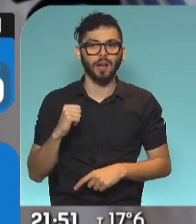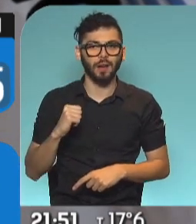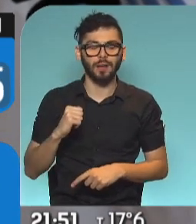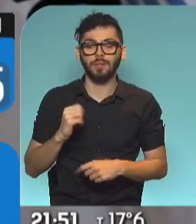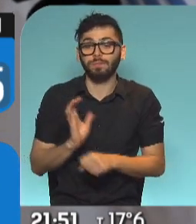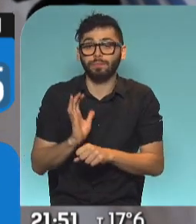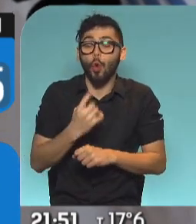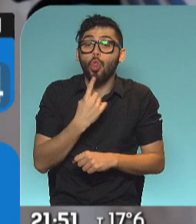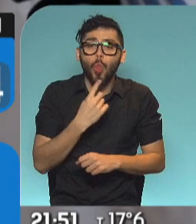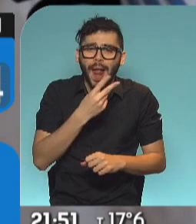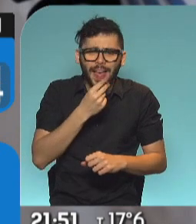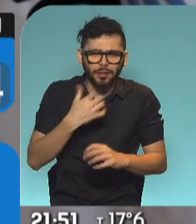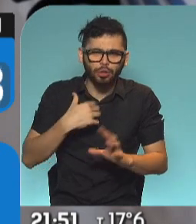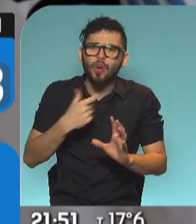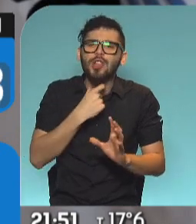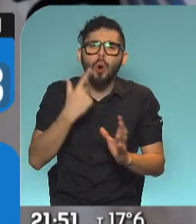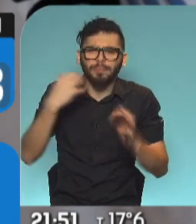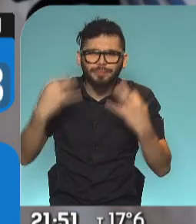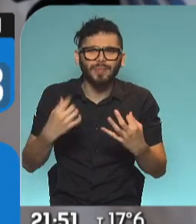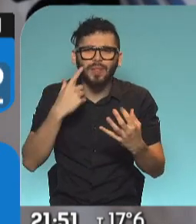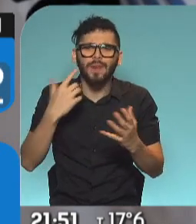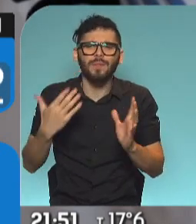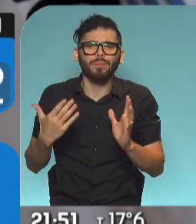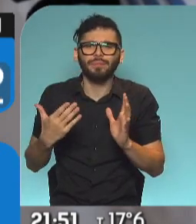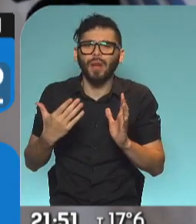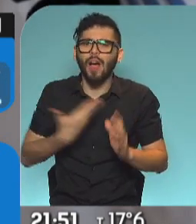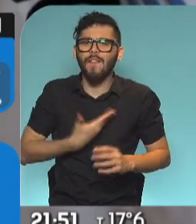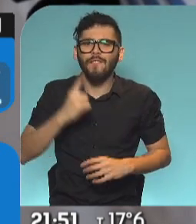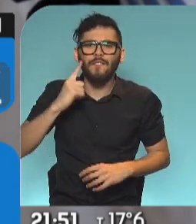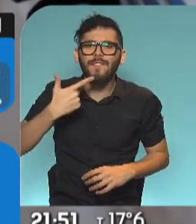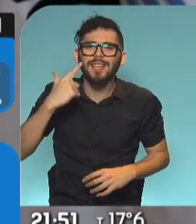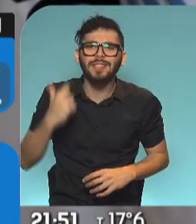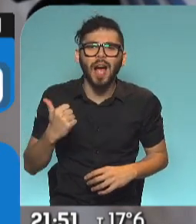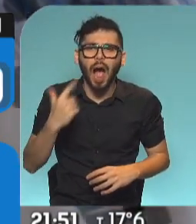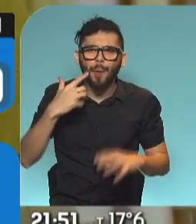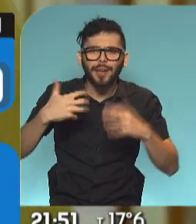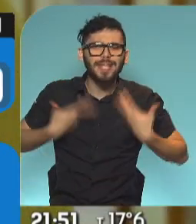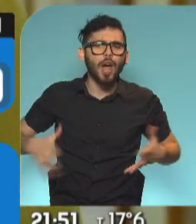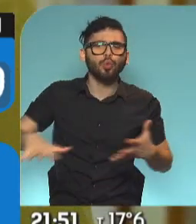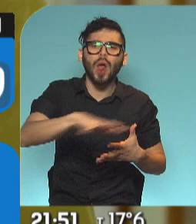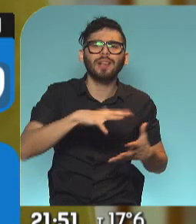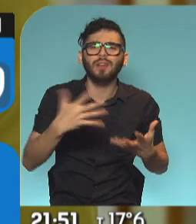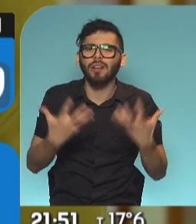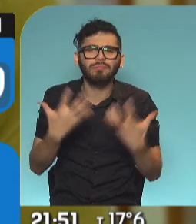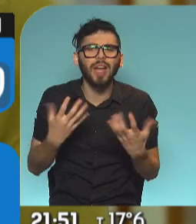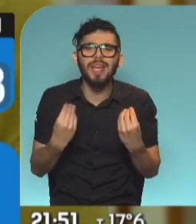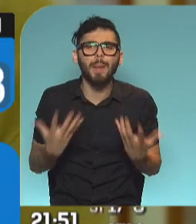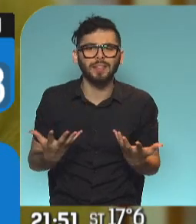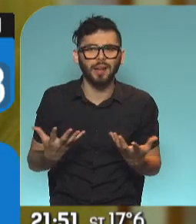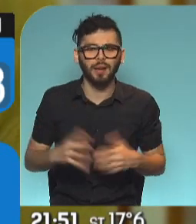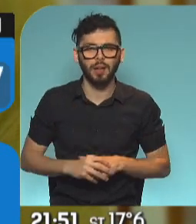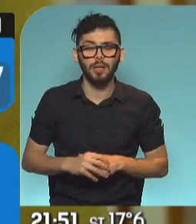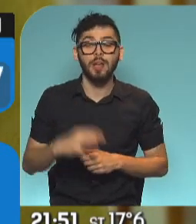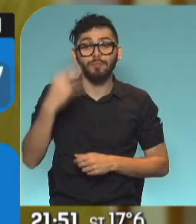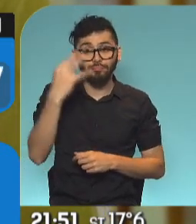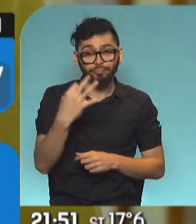no tuve duda. Yo dije, yo quiero ver física para entender qué es lo que pasa en la naturaleza. Cuando entré a la facultad, en realidad entré a ingeniería